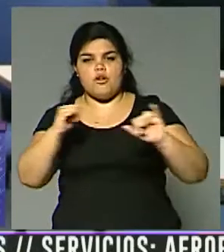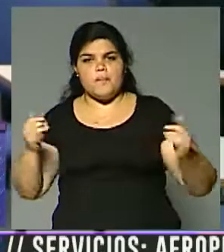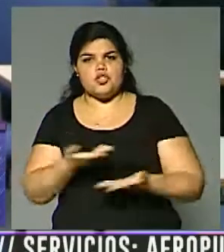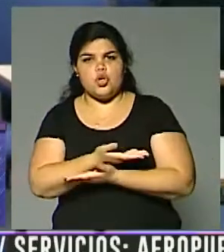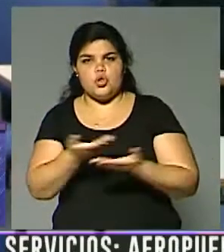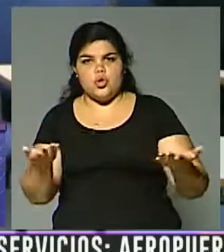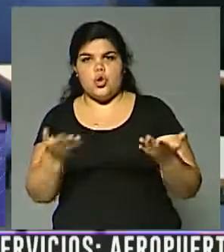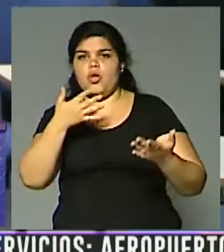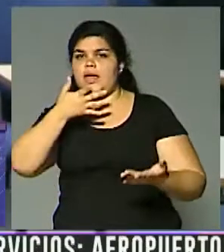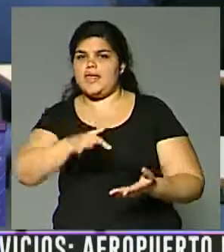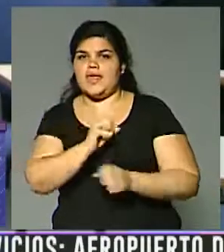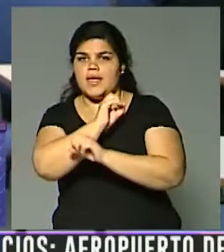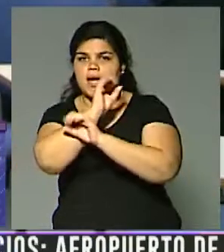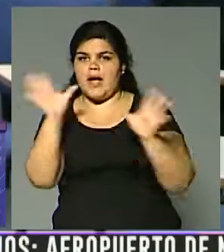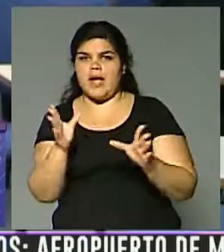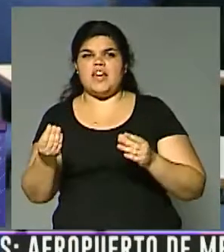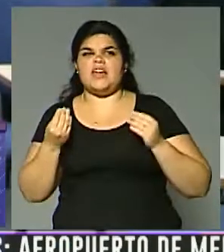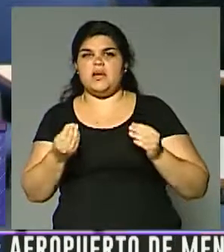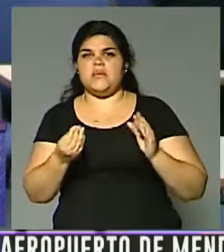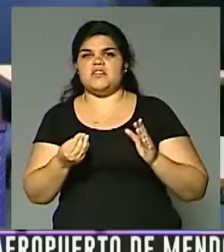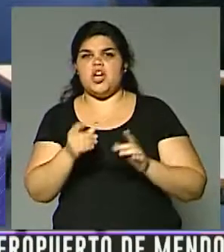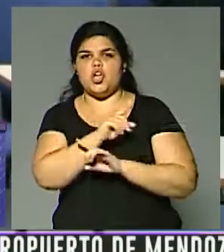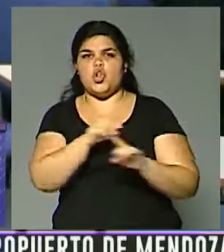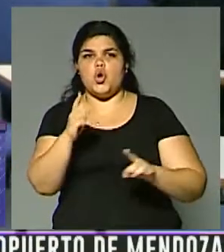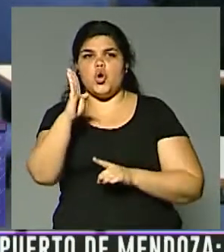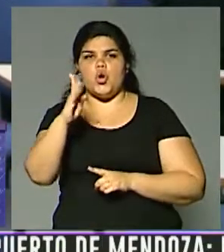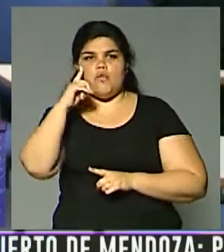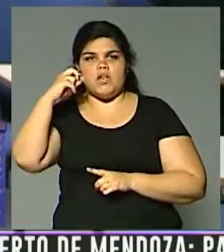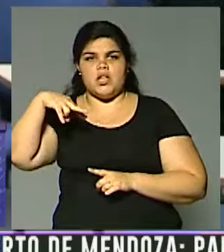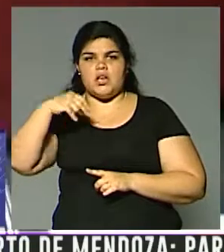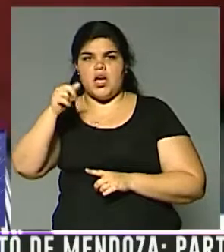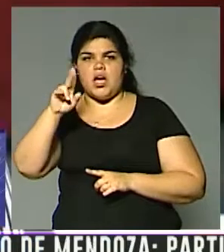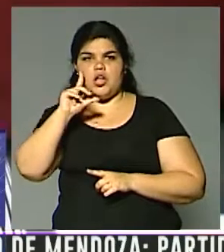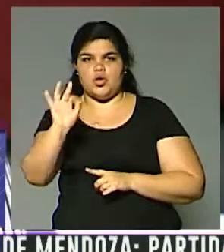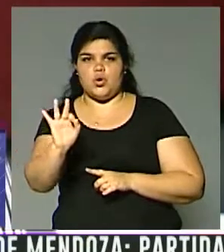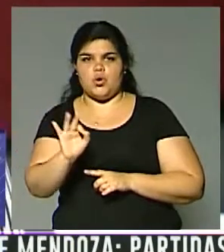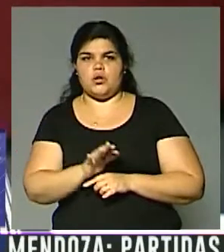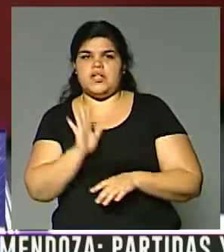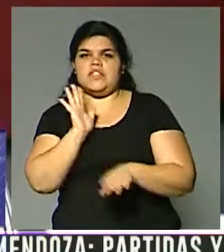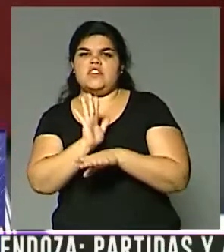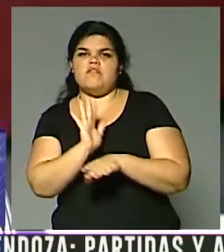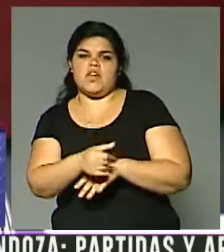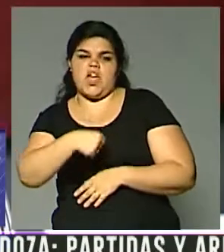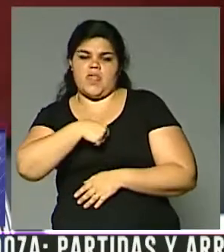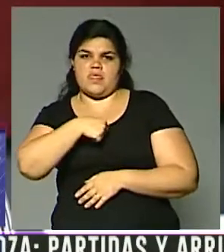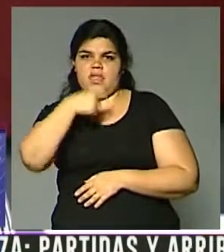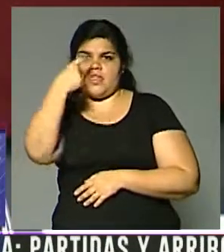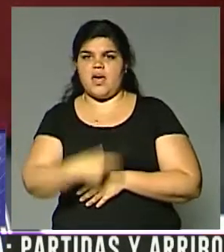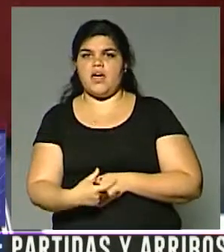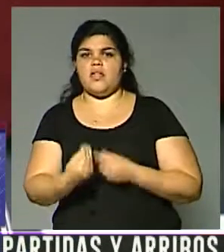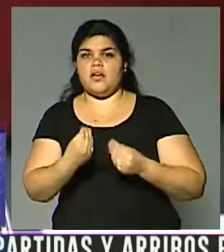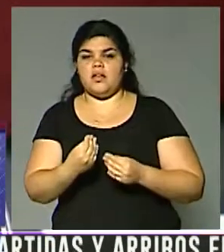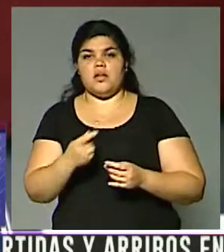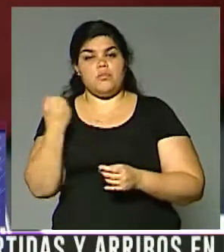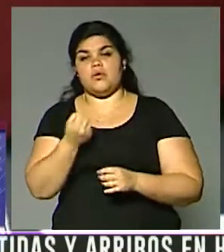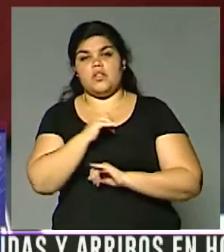qué es lo que pasó que es el no binario que sería la identidad de género entonces era un poquito más que todo informar